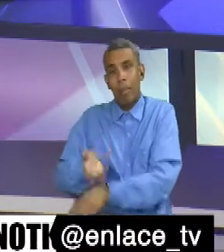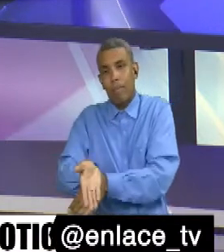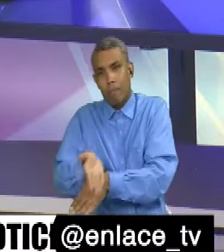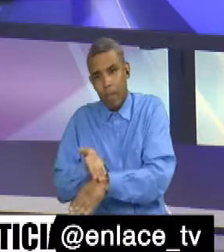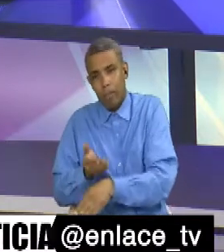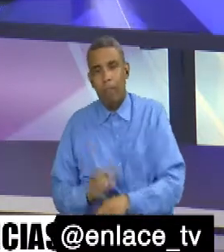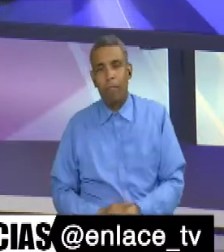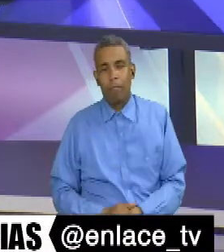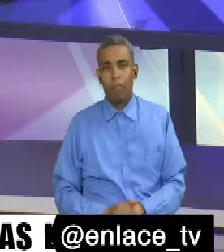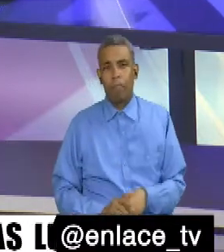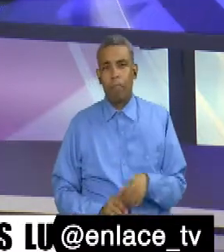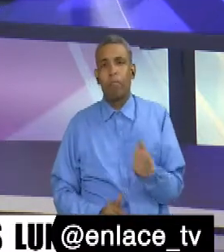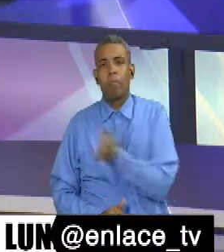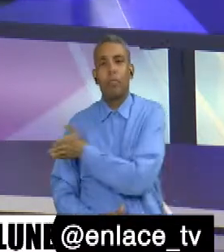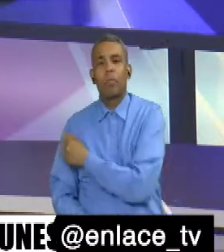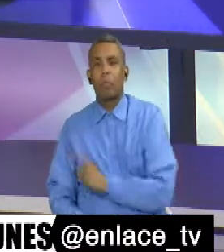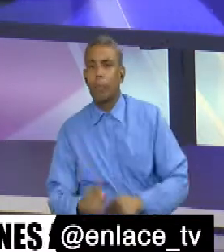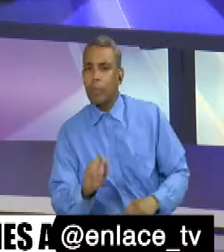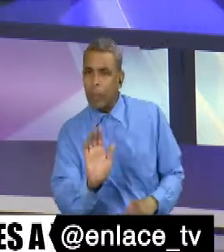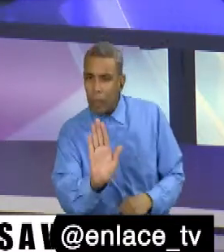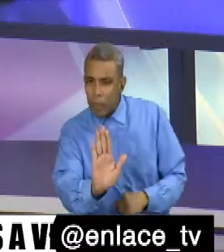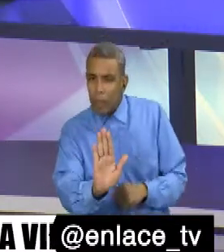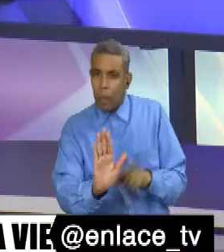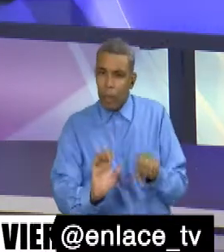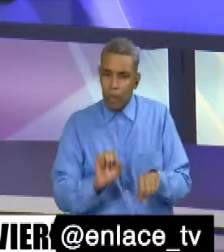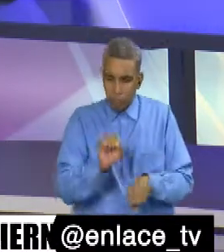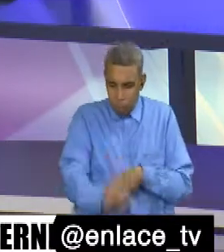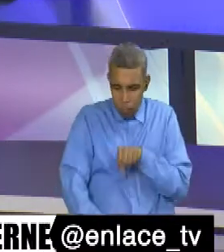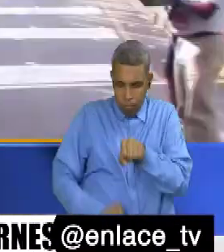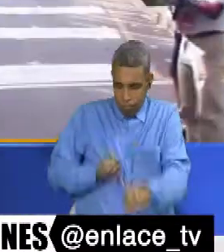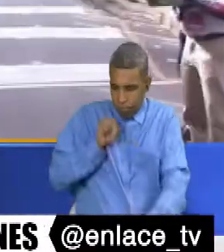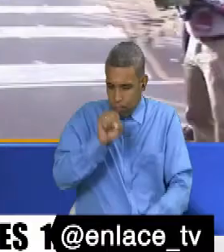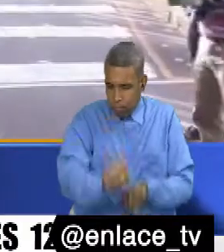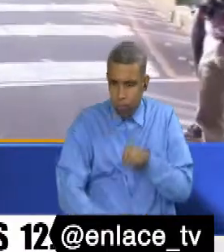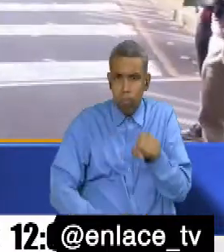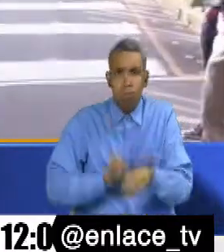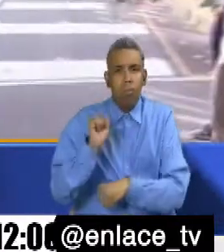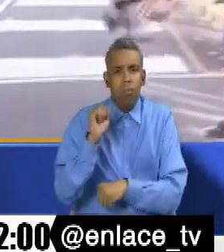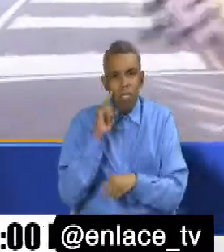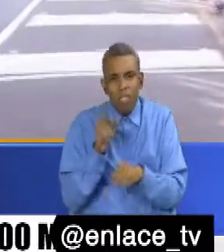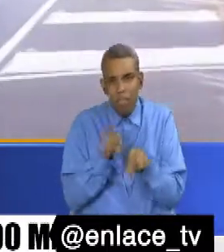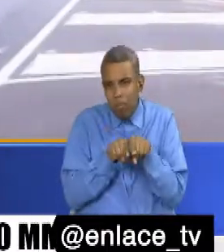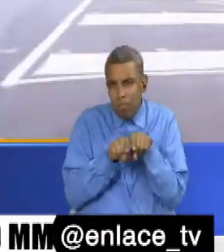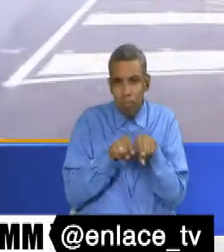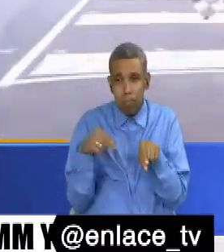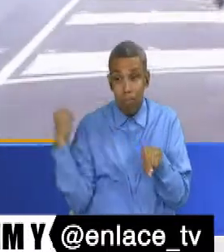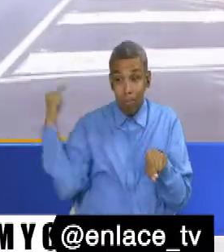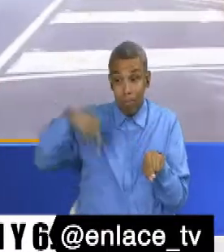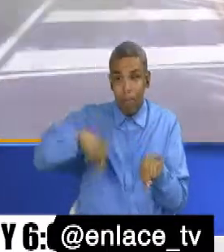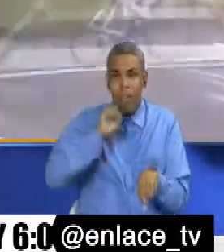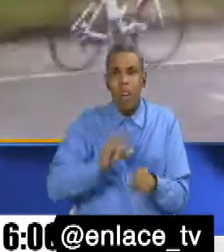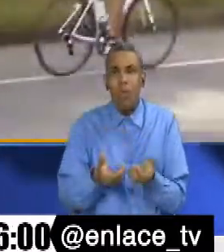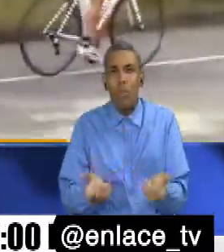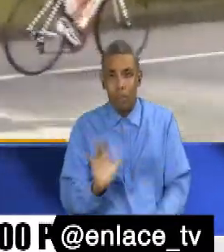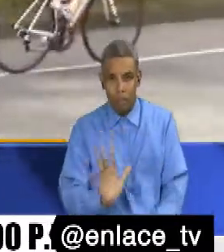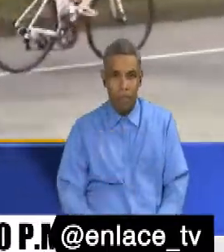Espere después de la pausa detalles de la Vuelta a Colombia que pasará por Barranca Bermeja. Ya regresamos con más Enlace Noticias.